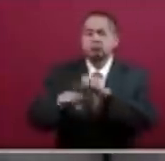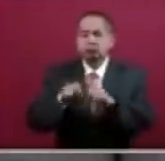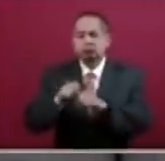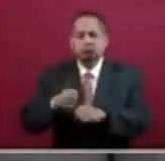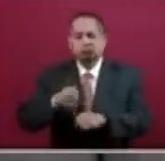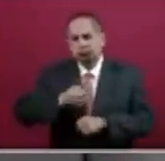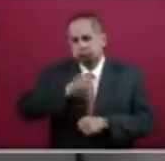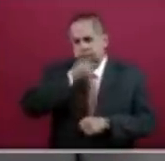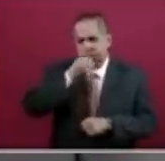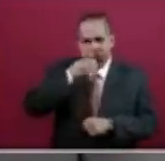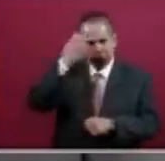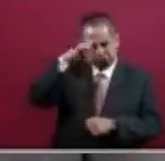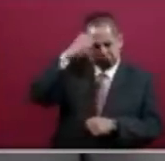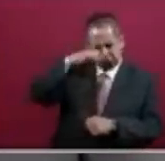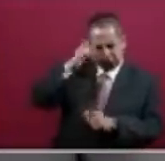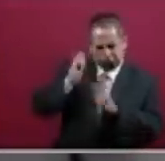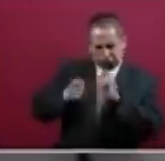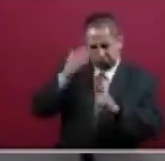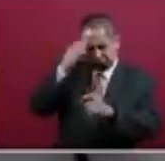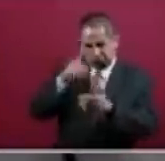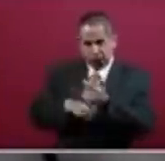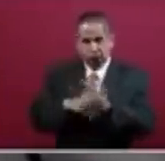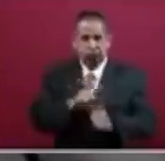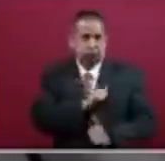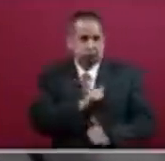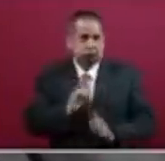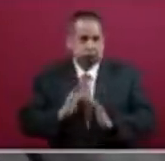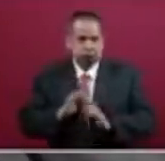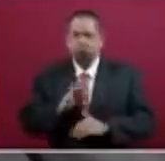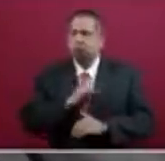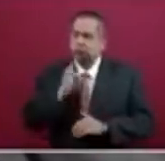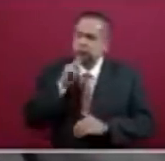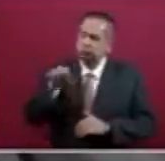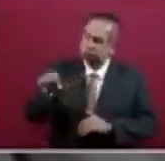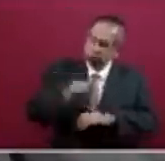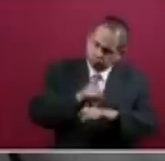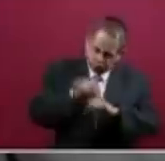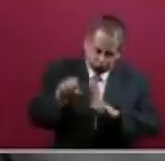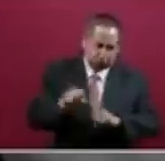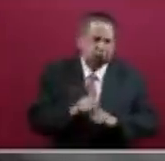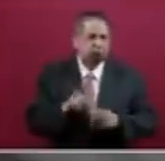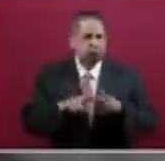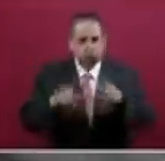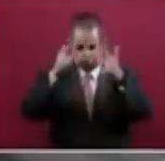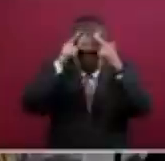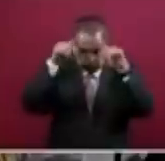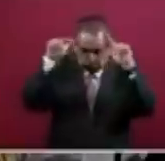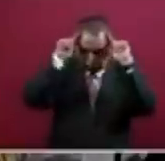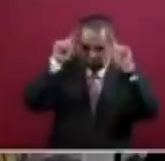veterano, vamos a decir, del ejército, de la marina,